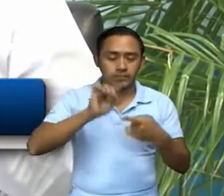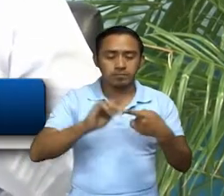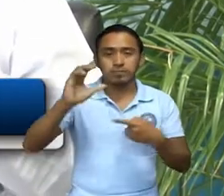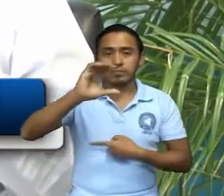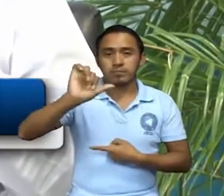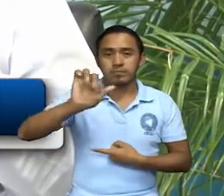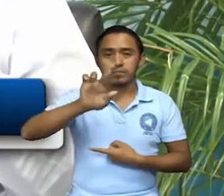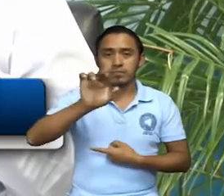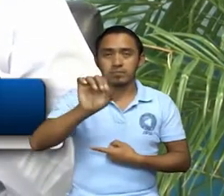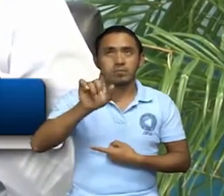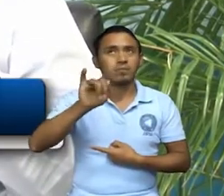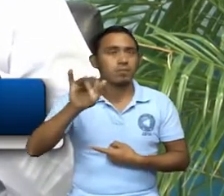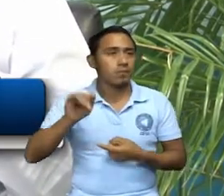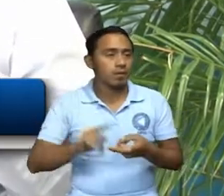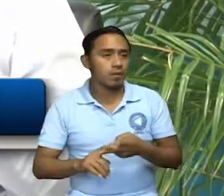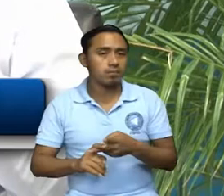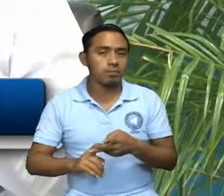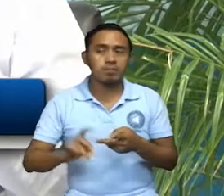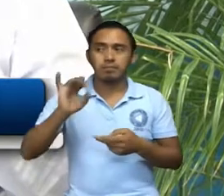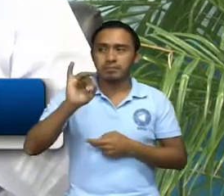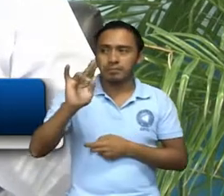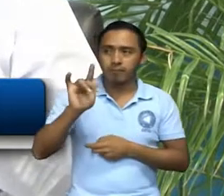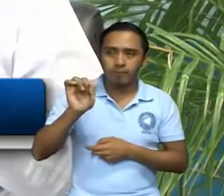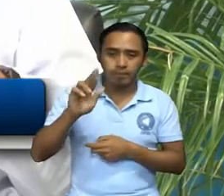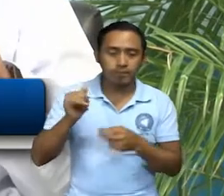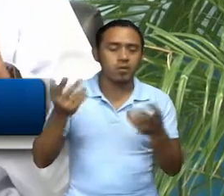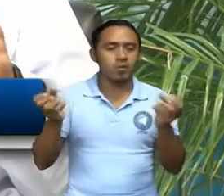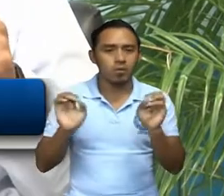la carótida interna como de la carótida externa, ¿ya?